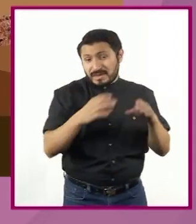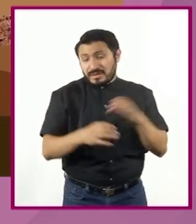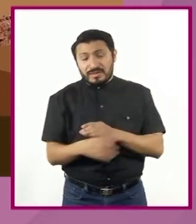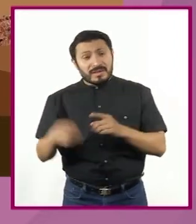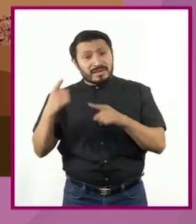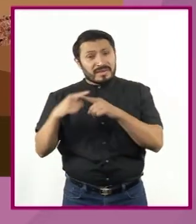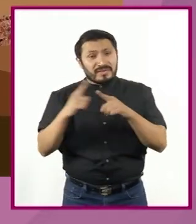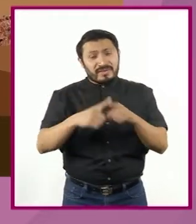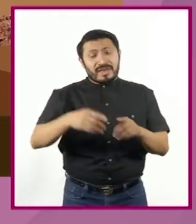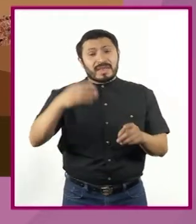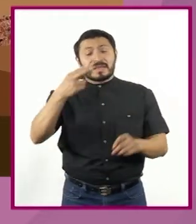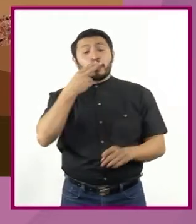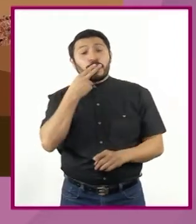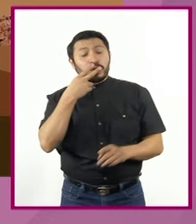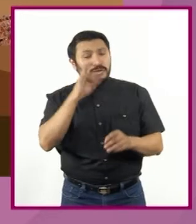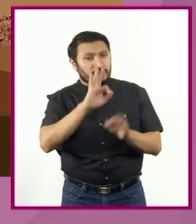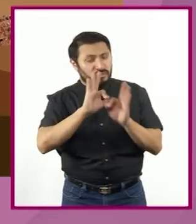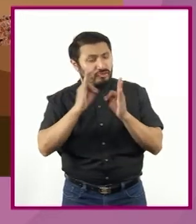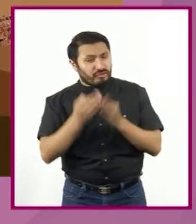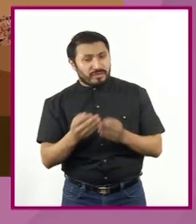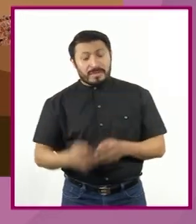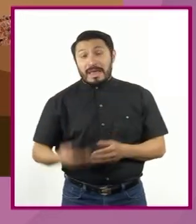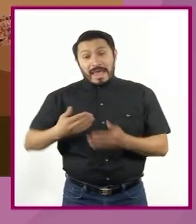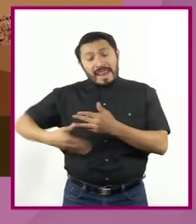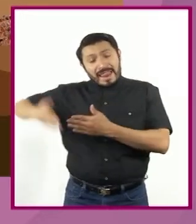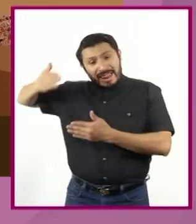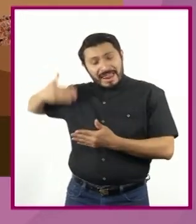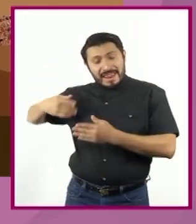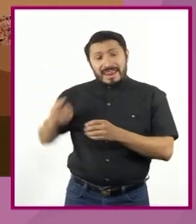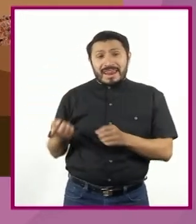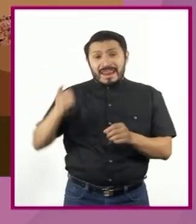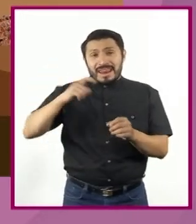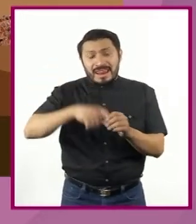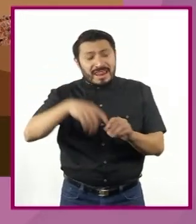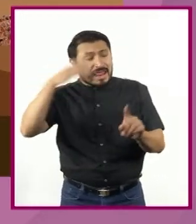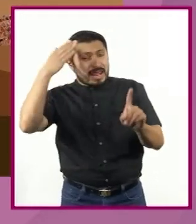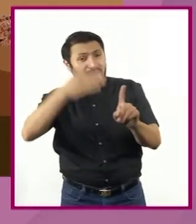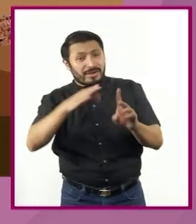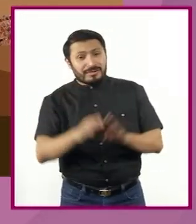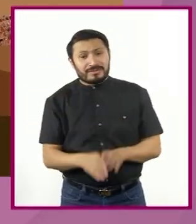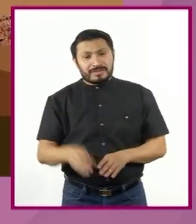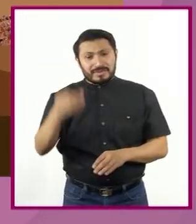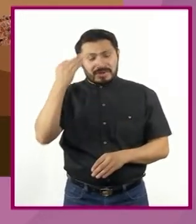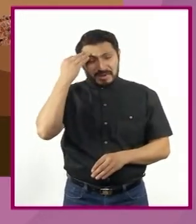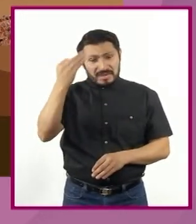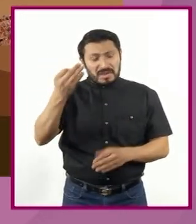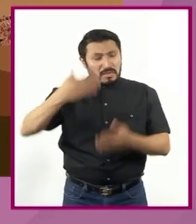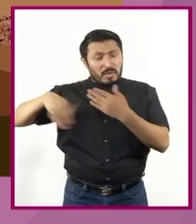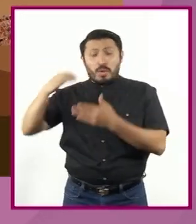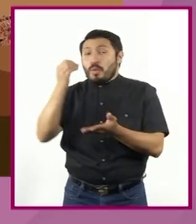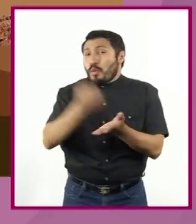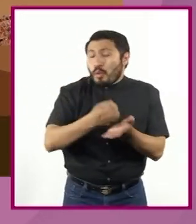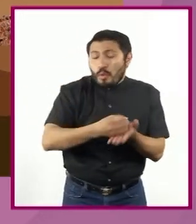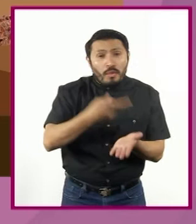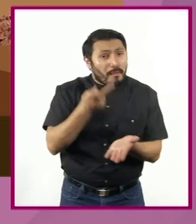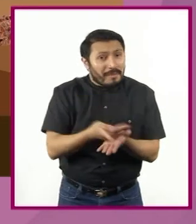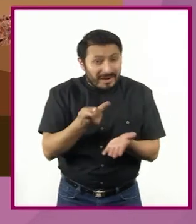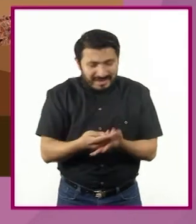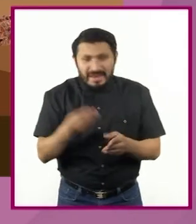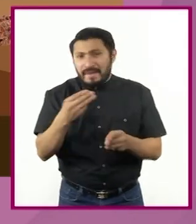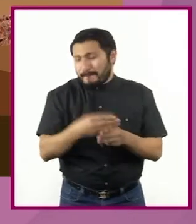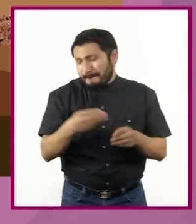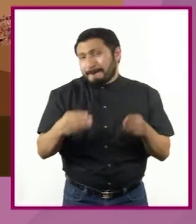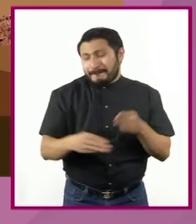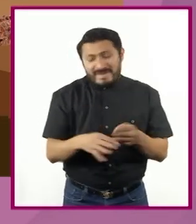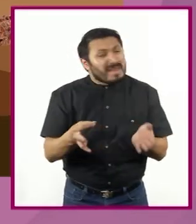distintos usos. Su inicio tiene que ver con el fin de la edad de piedra. El oro y la plata son metales que se usaron